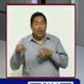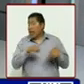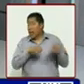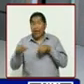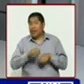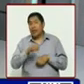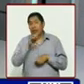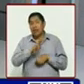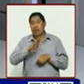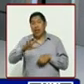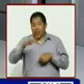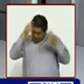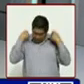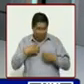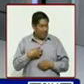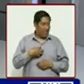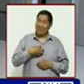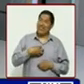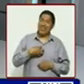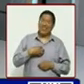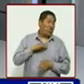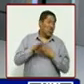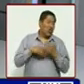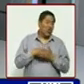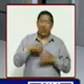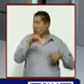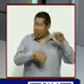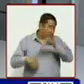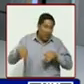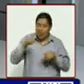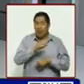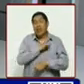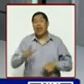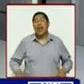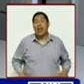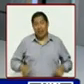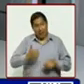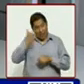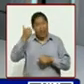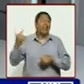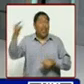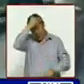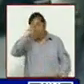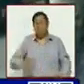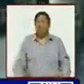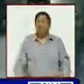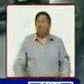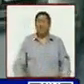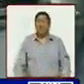45 medallistas. Todo en la piscina municipal de Santa Rosa.